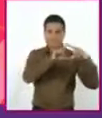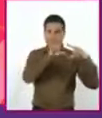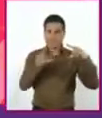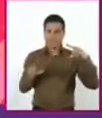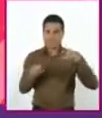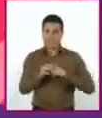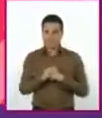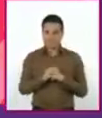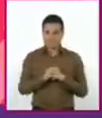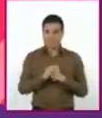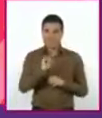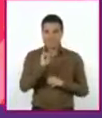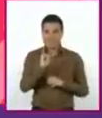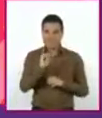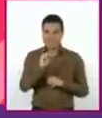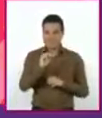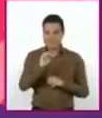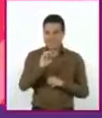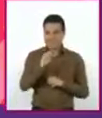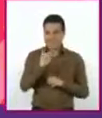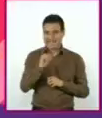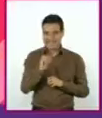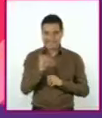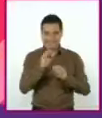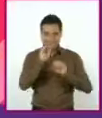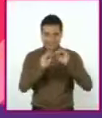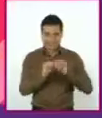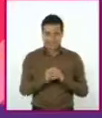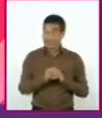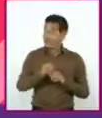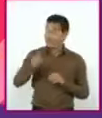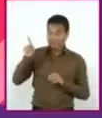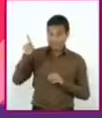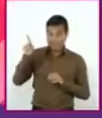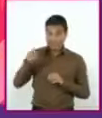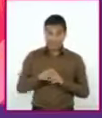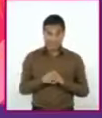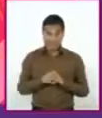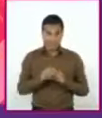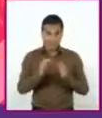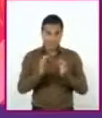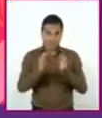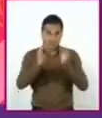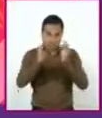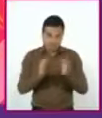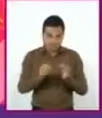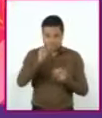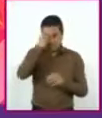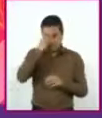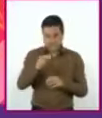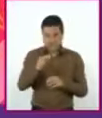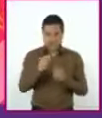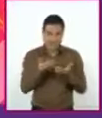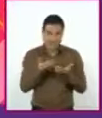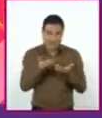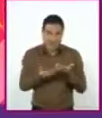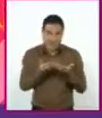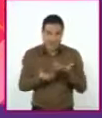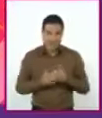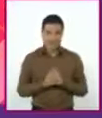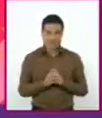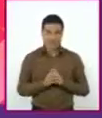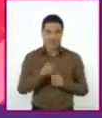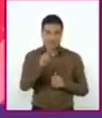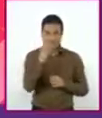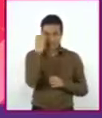Estadística. Este mapa representa el territorio y la división política del país en la actualidad.